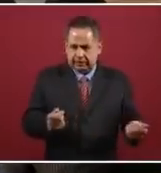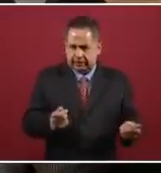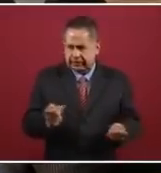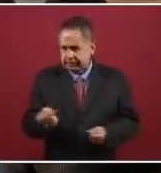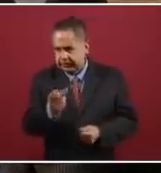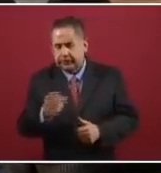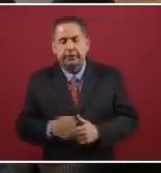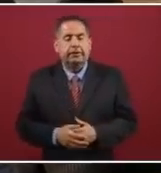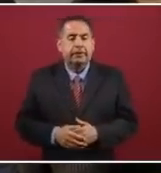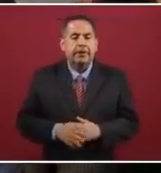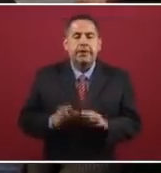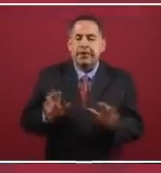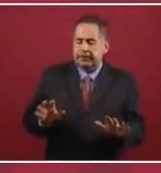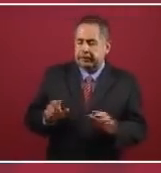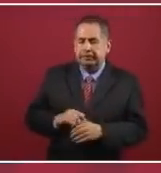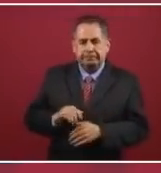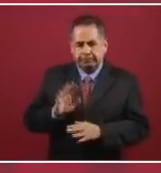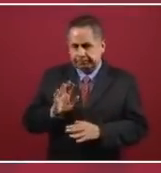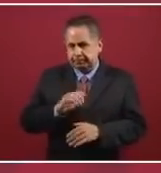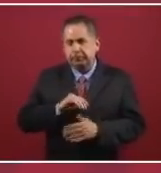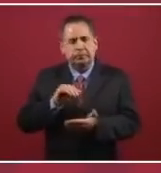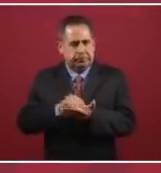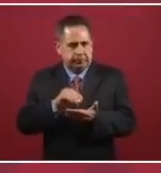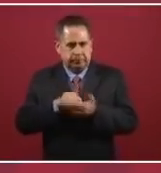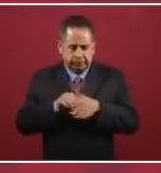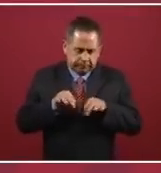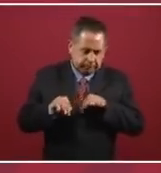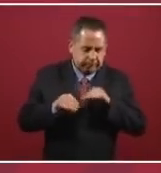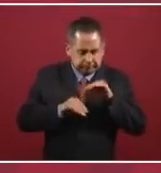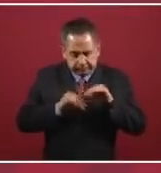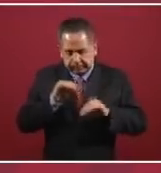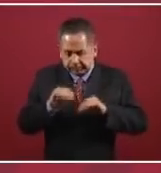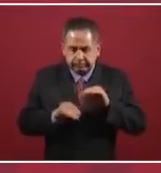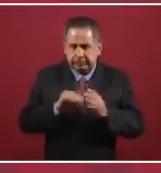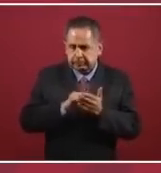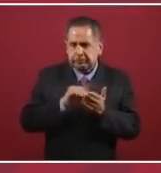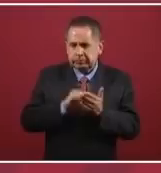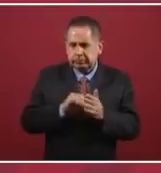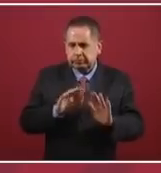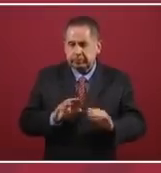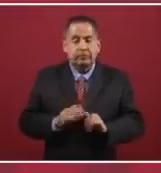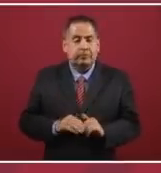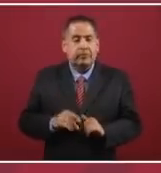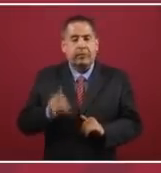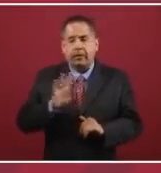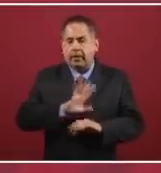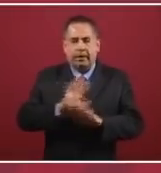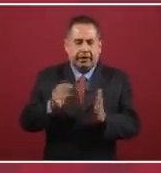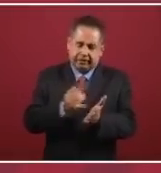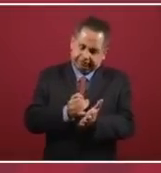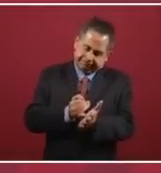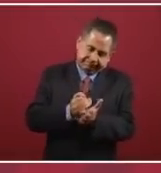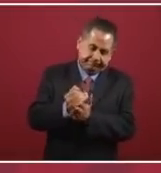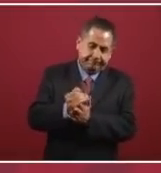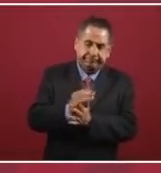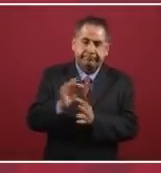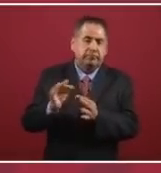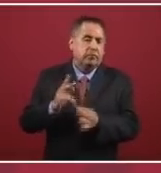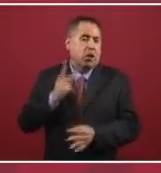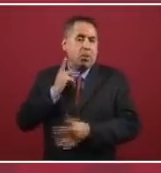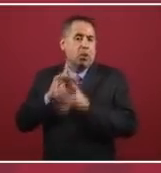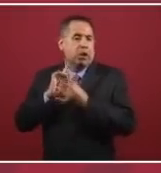Pues todavía estamos trabajando, pero ya está definida la